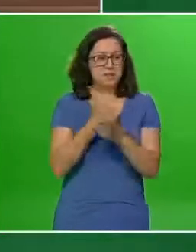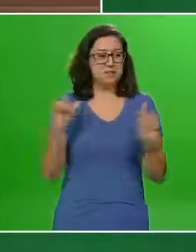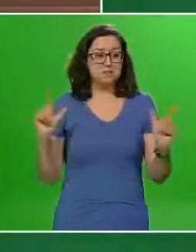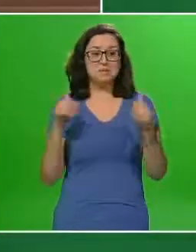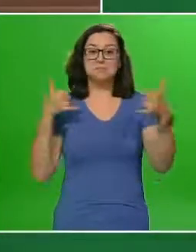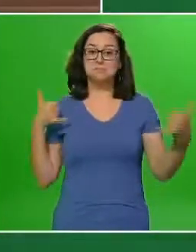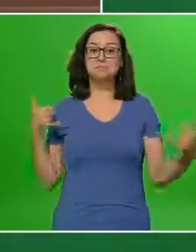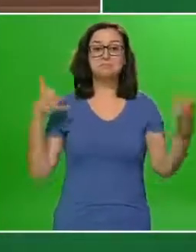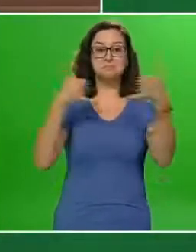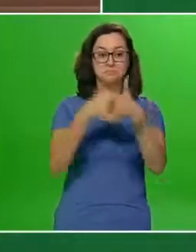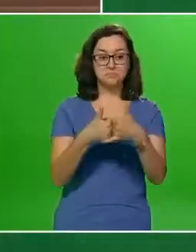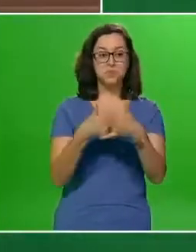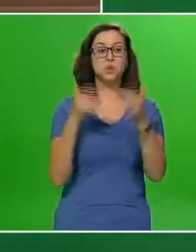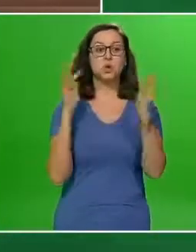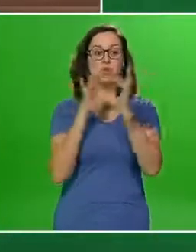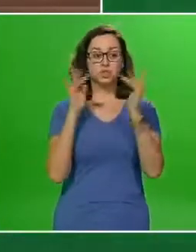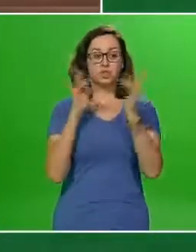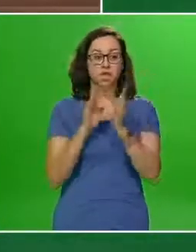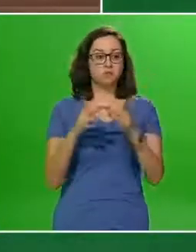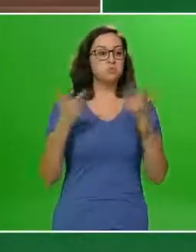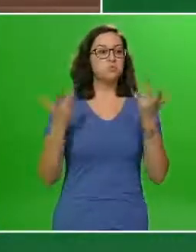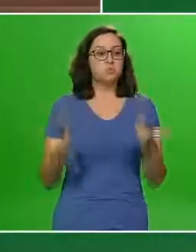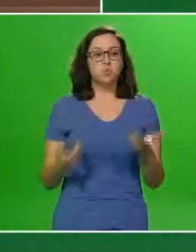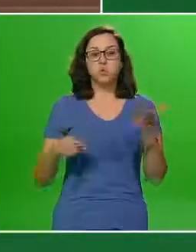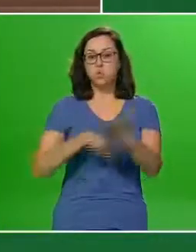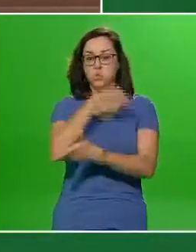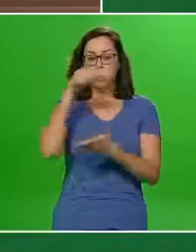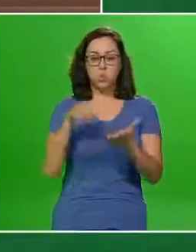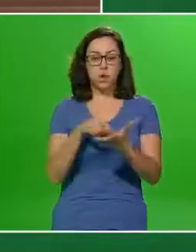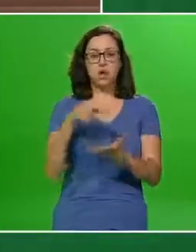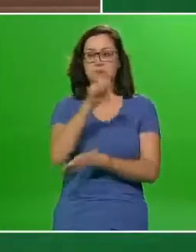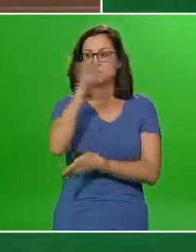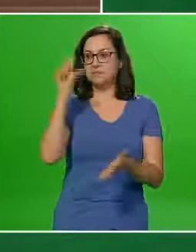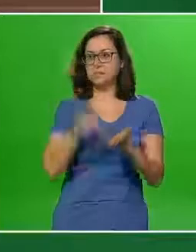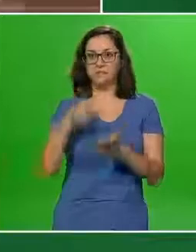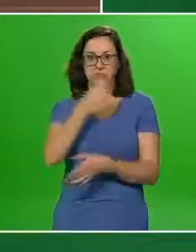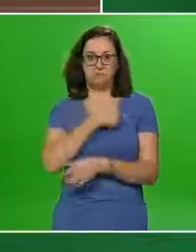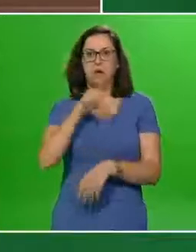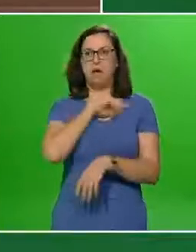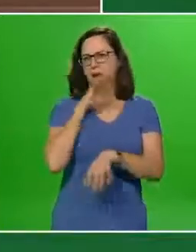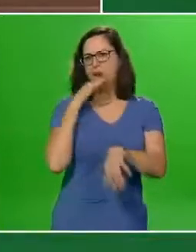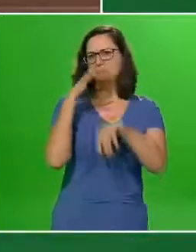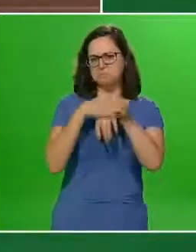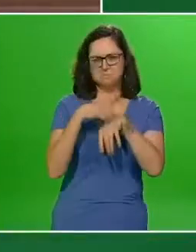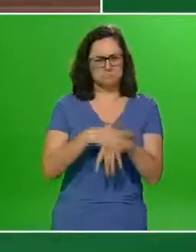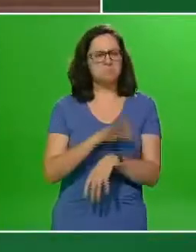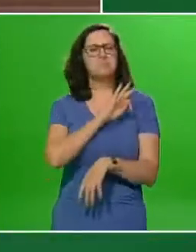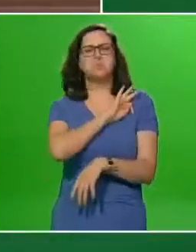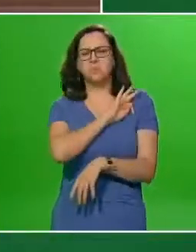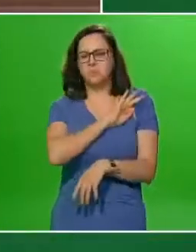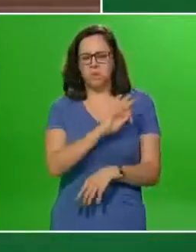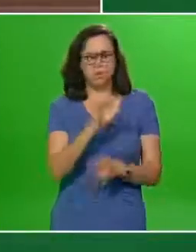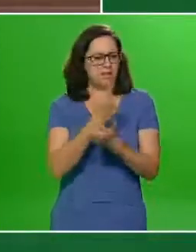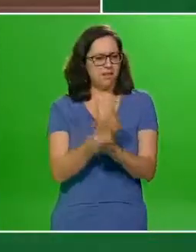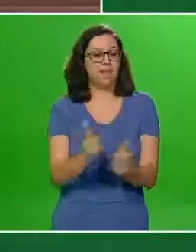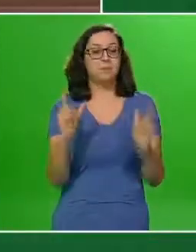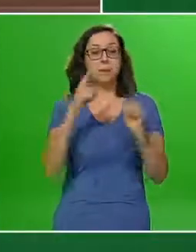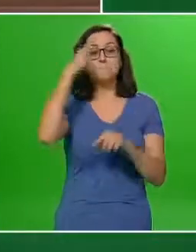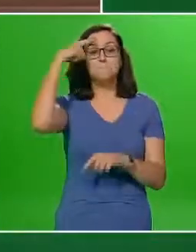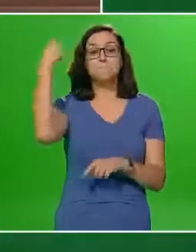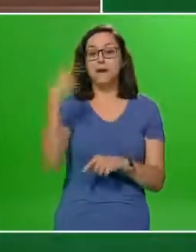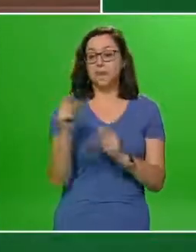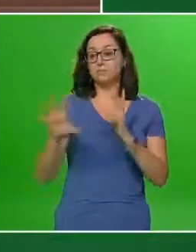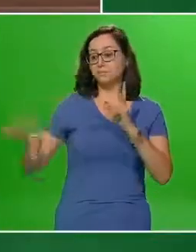web, lo pueden hacer en cualquiera de los centros de salud, y eso nos es útil para ir evaluando la carga de